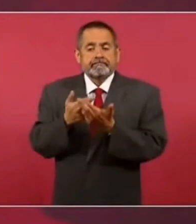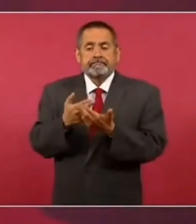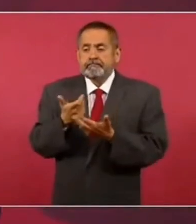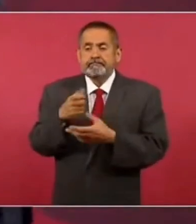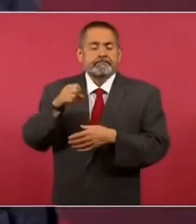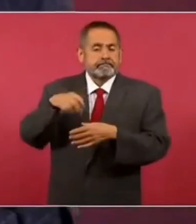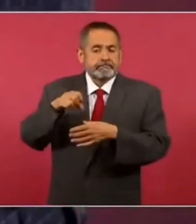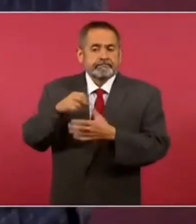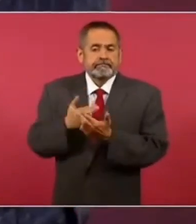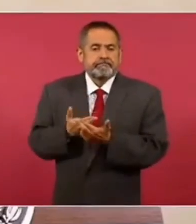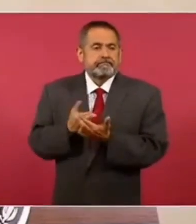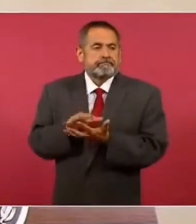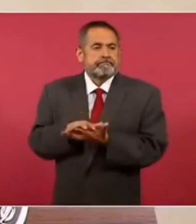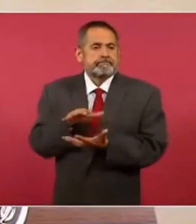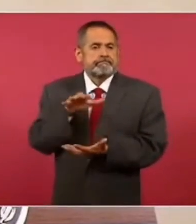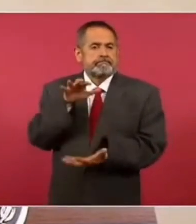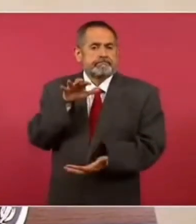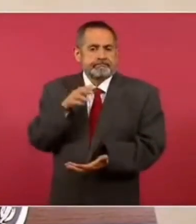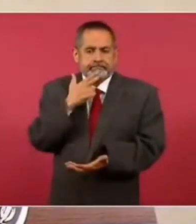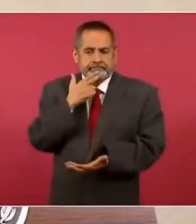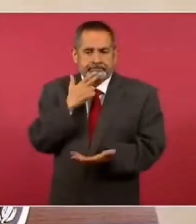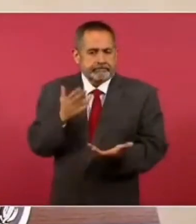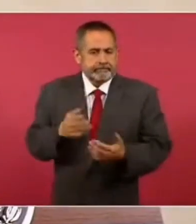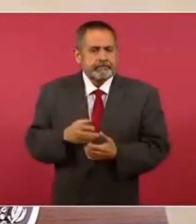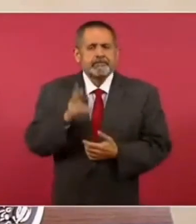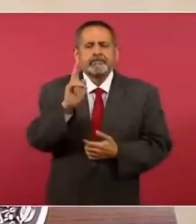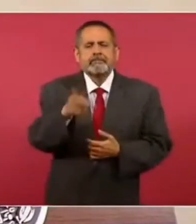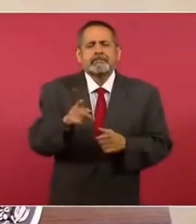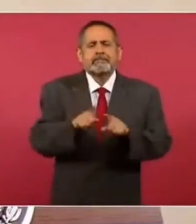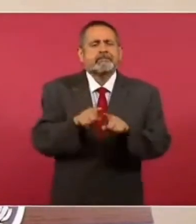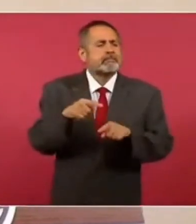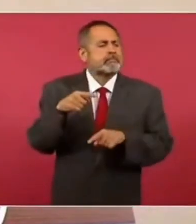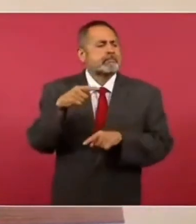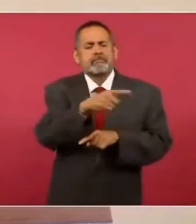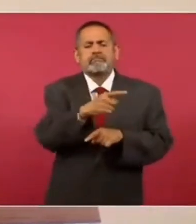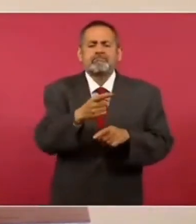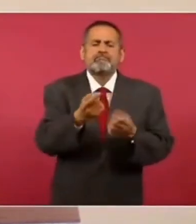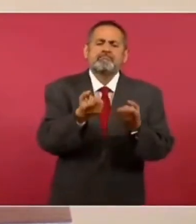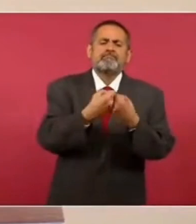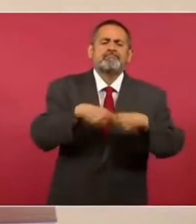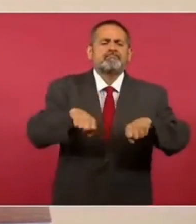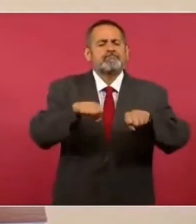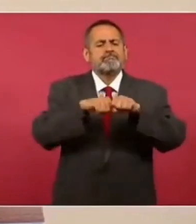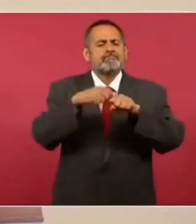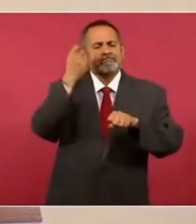Eso es lo mismo de una aseguradora.